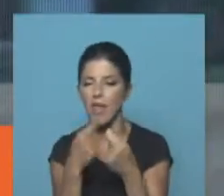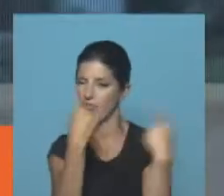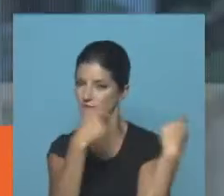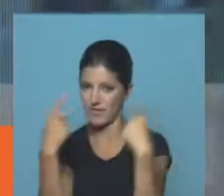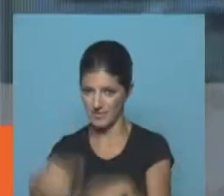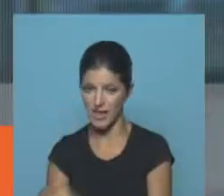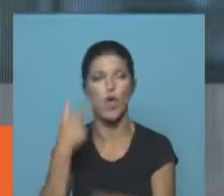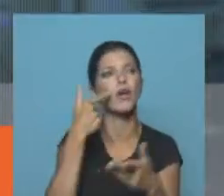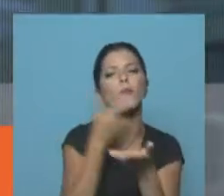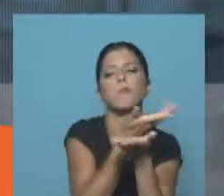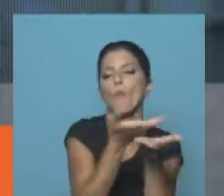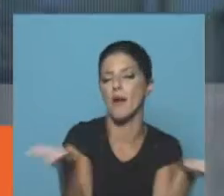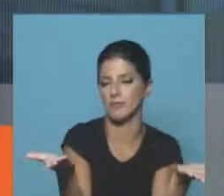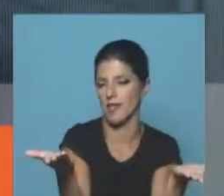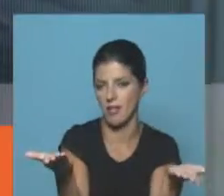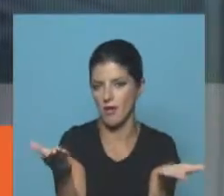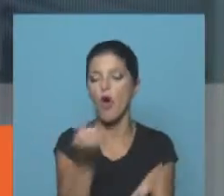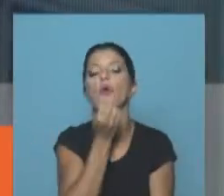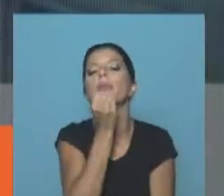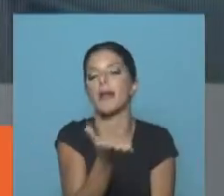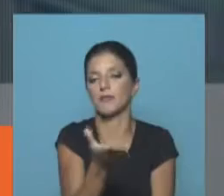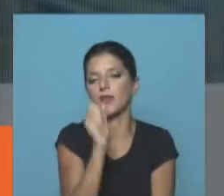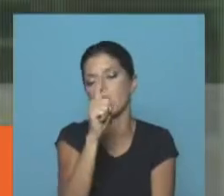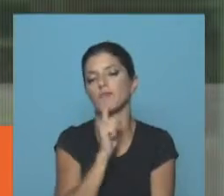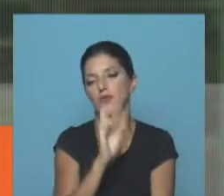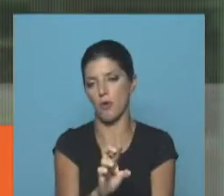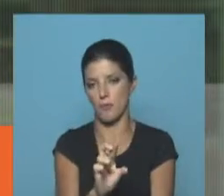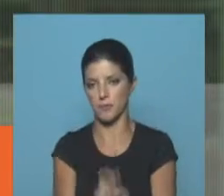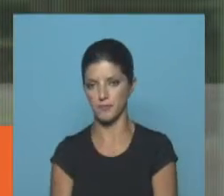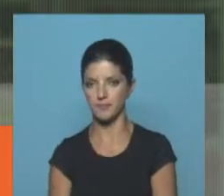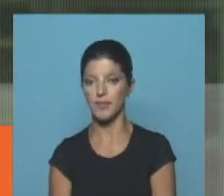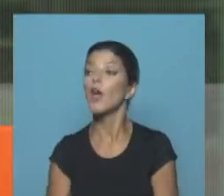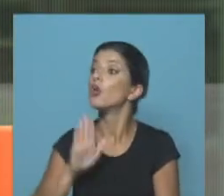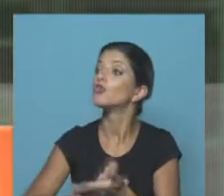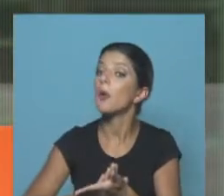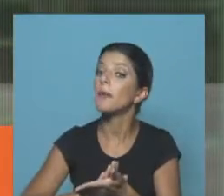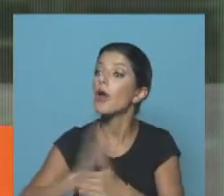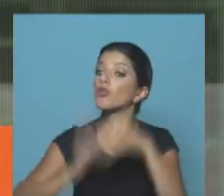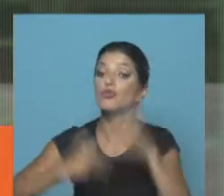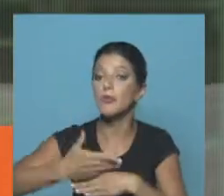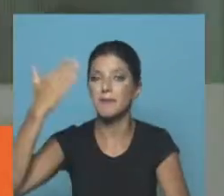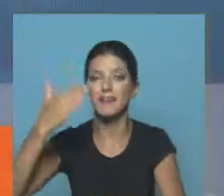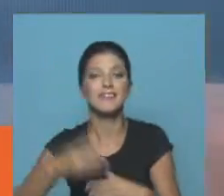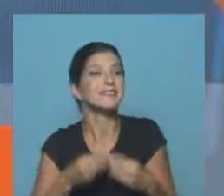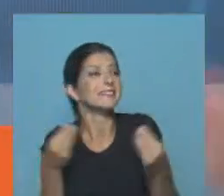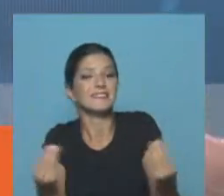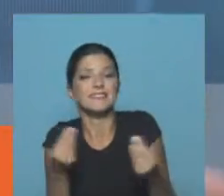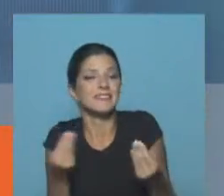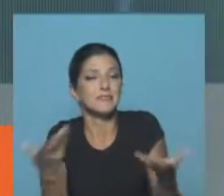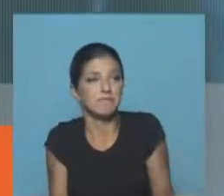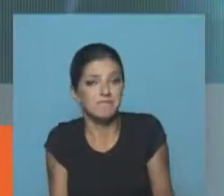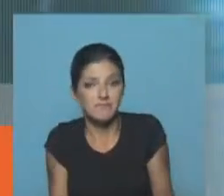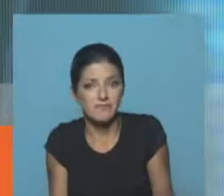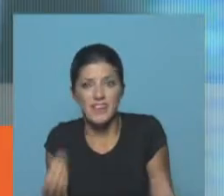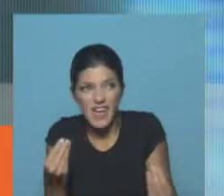a los titulares o a las declaraciones bombásticas de Donald Trump. ¿El muro? ¿El muro qué? ¿Qué hace el